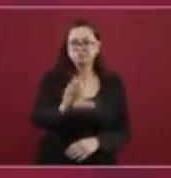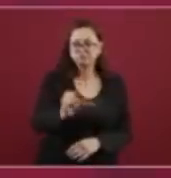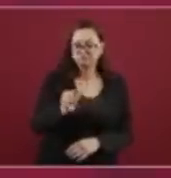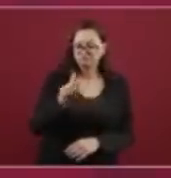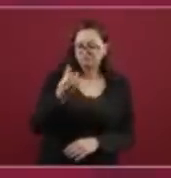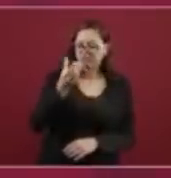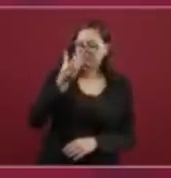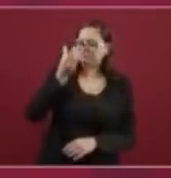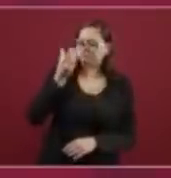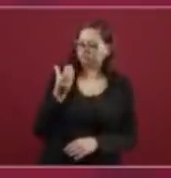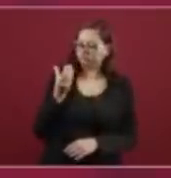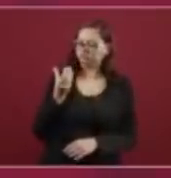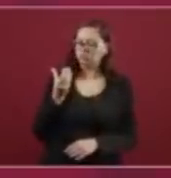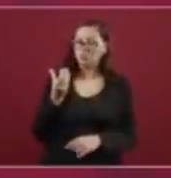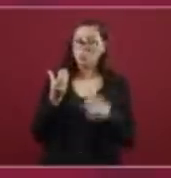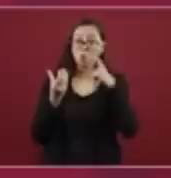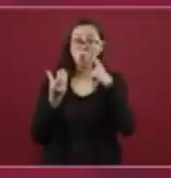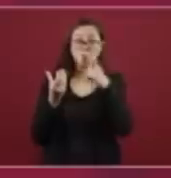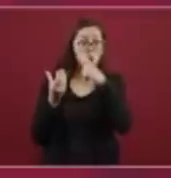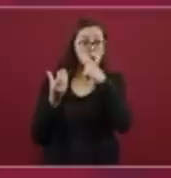por su voluntad